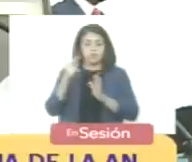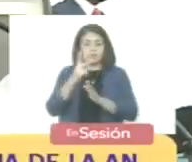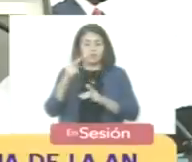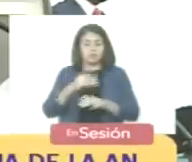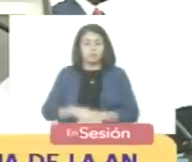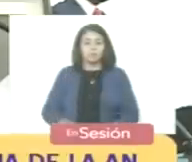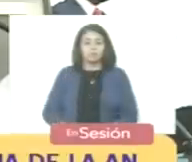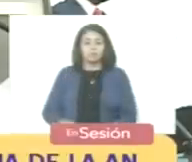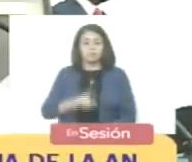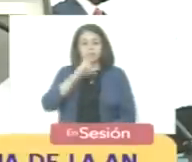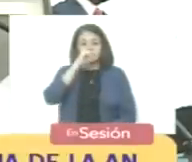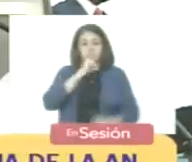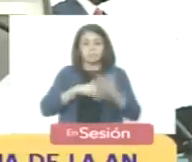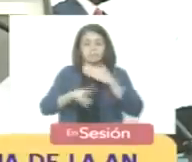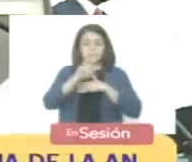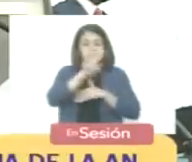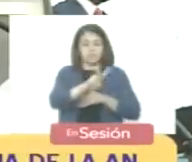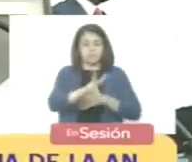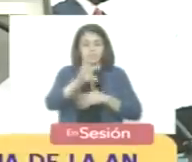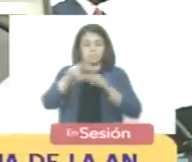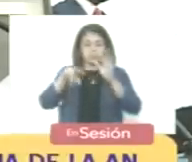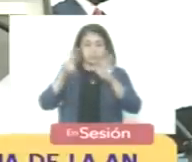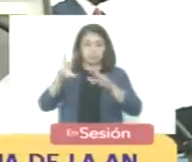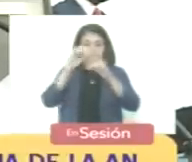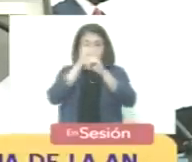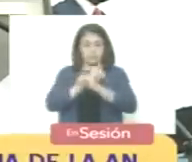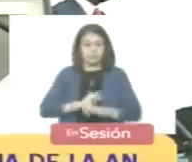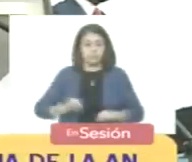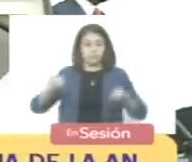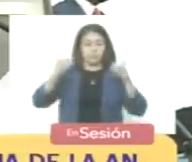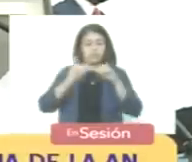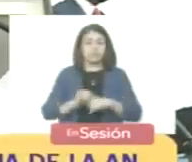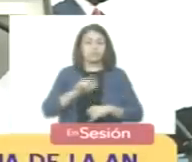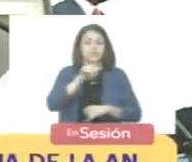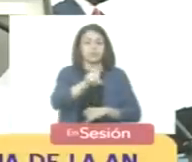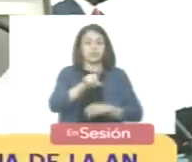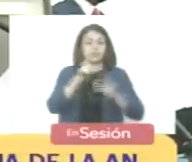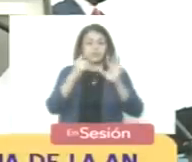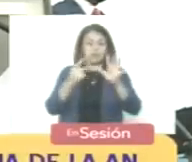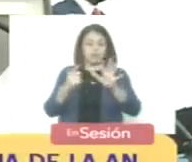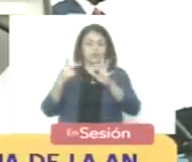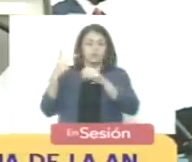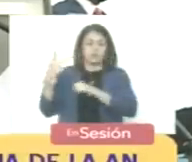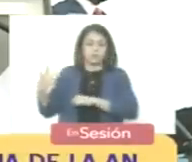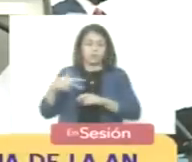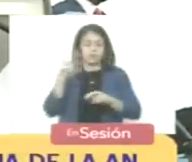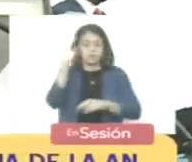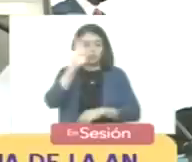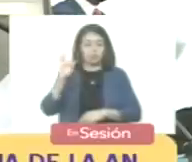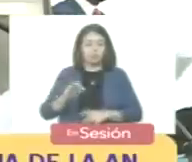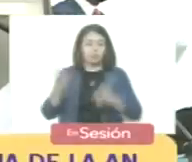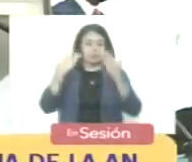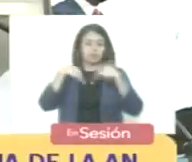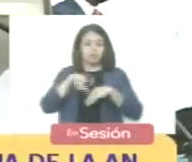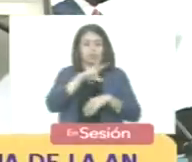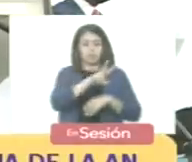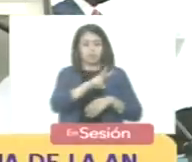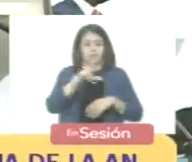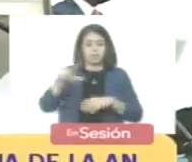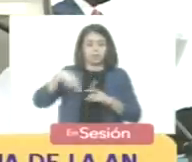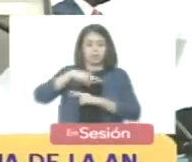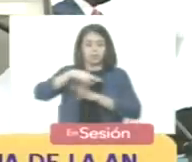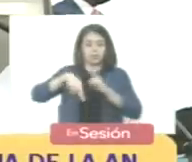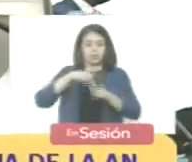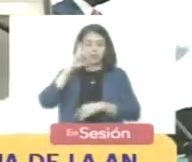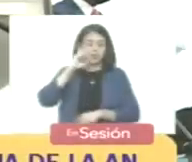2022, años 212 de la independencia, 163 de la Federación y 23 de